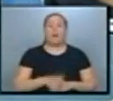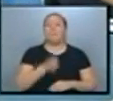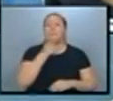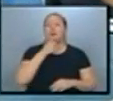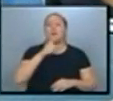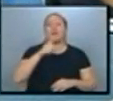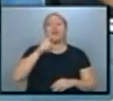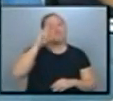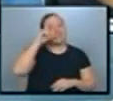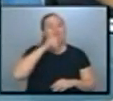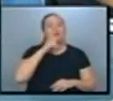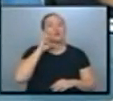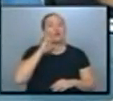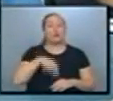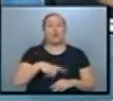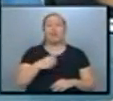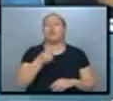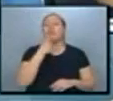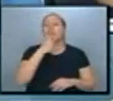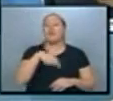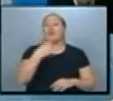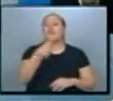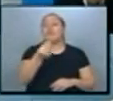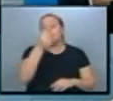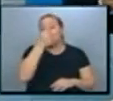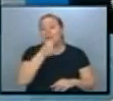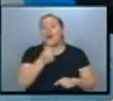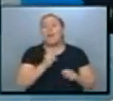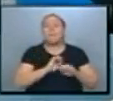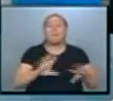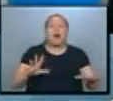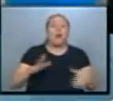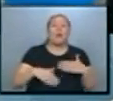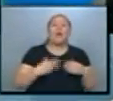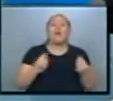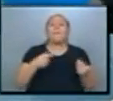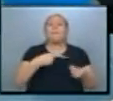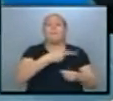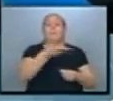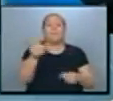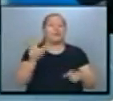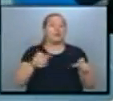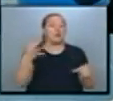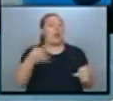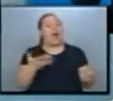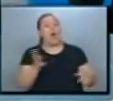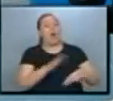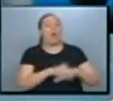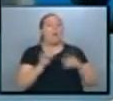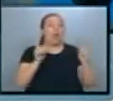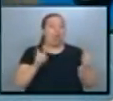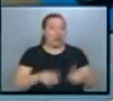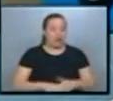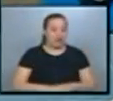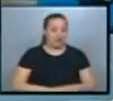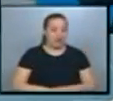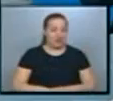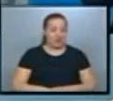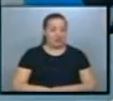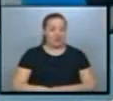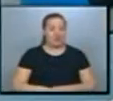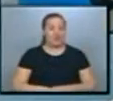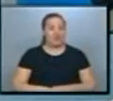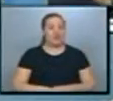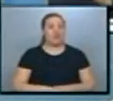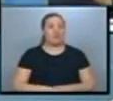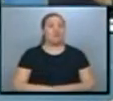que viene. ¿Qué dice la gente? ¿Qué tal de joda? Podría haber salido, si hubiese emborrachado igual y no nos hubiésemos enterado si no pasaba el accidente. Sí.